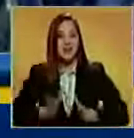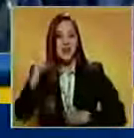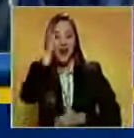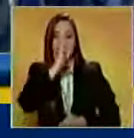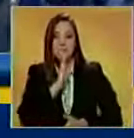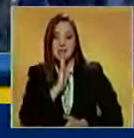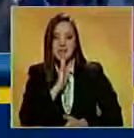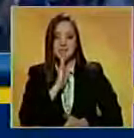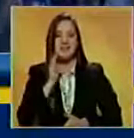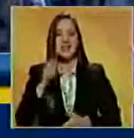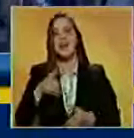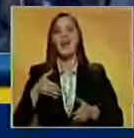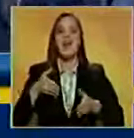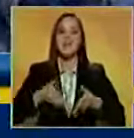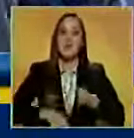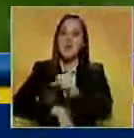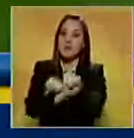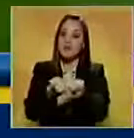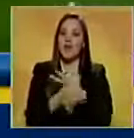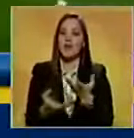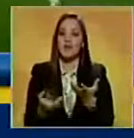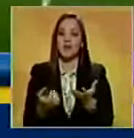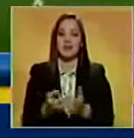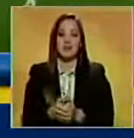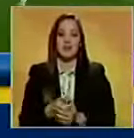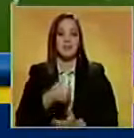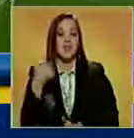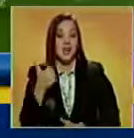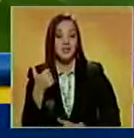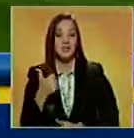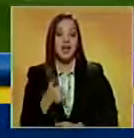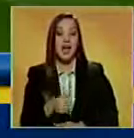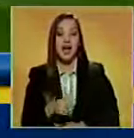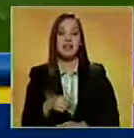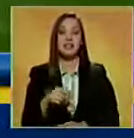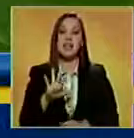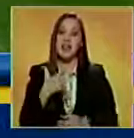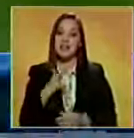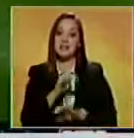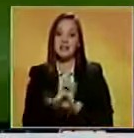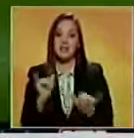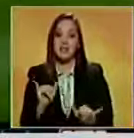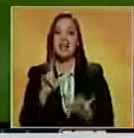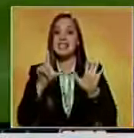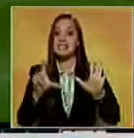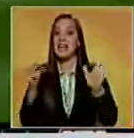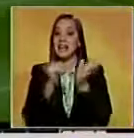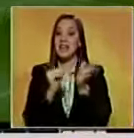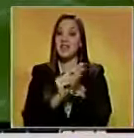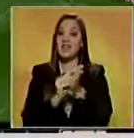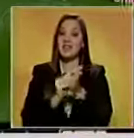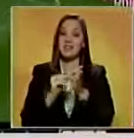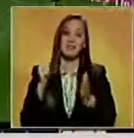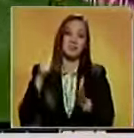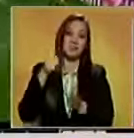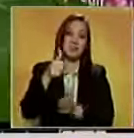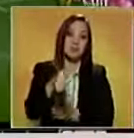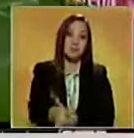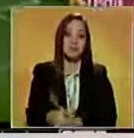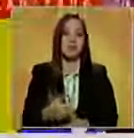2 tantos en los minutos 14 y 34. Así el equipo azulgrana está en las semifinales por 7ª vez en los últimos 8 años.